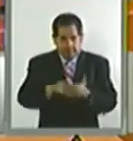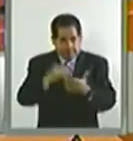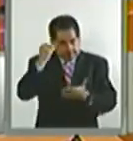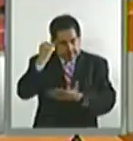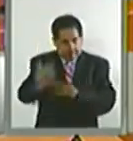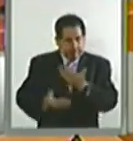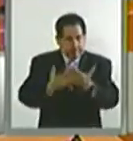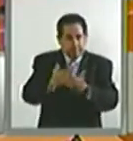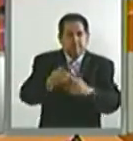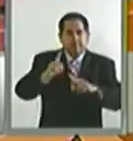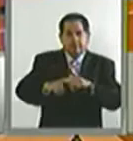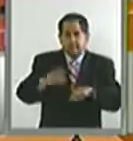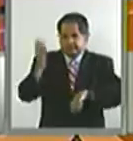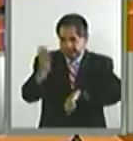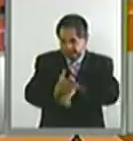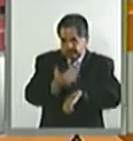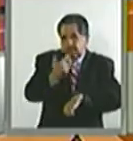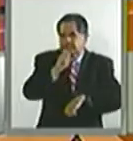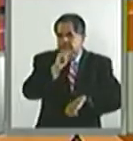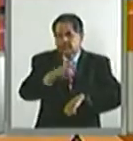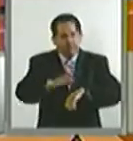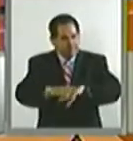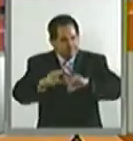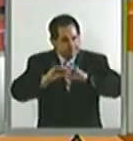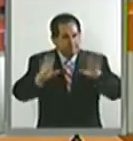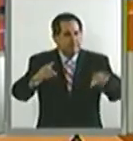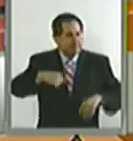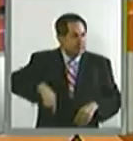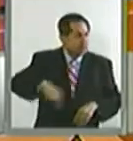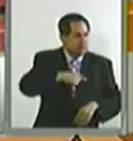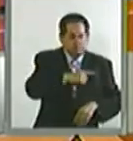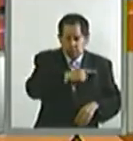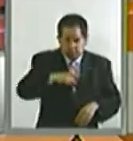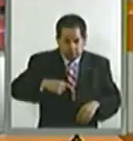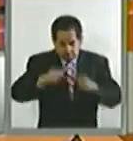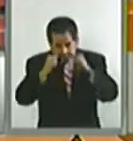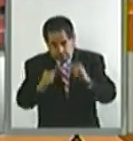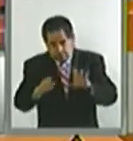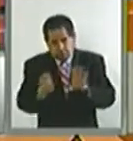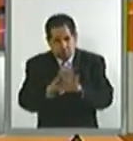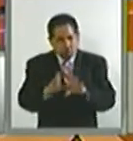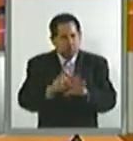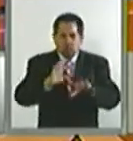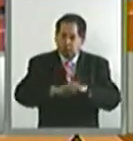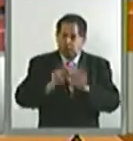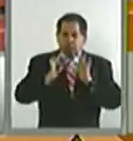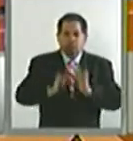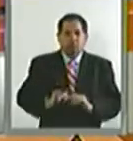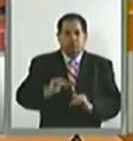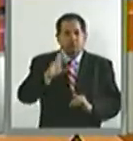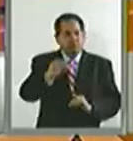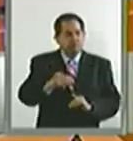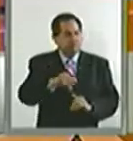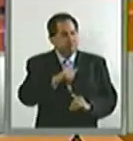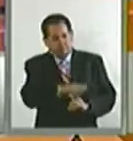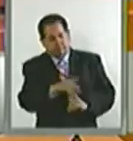pretendemos sancionar, pero sobre todo dejar conciencia de que debemos no hablar de odio, sino comprensión, no rechazar,